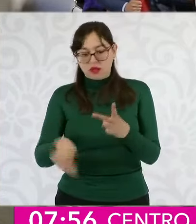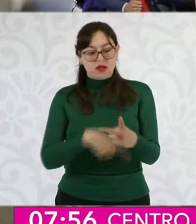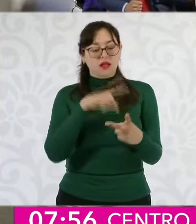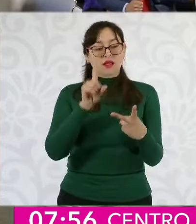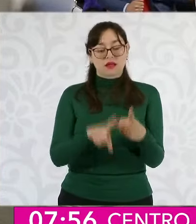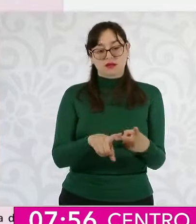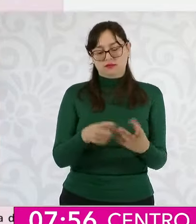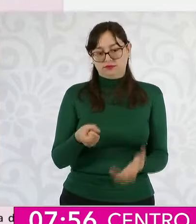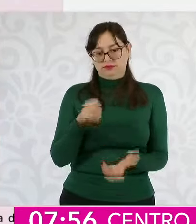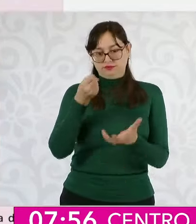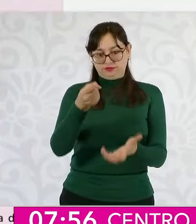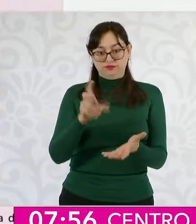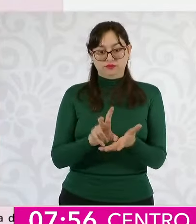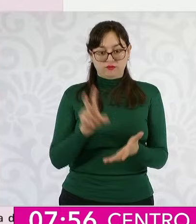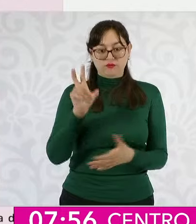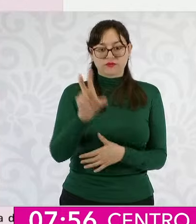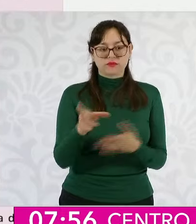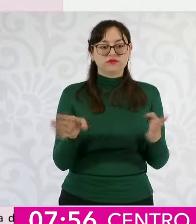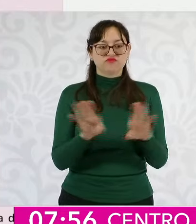pues